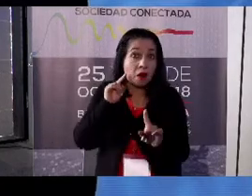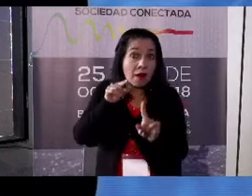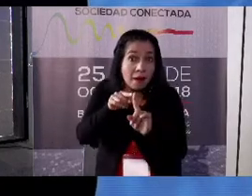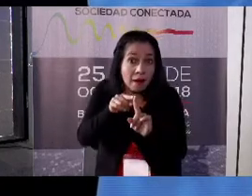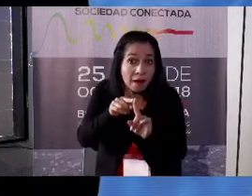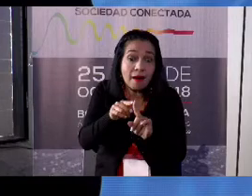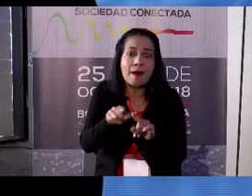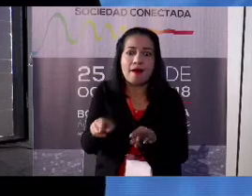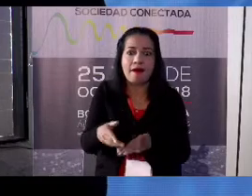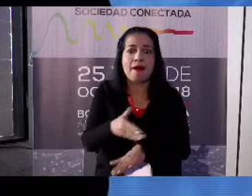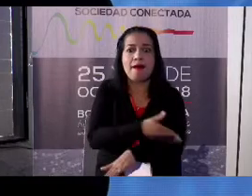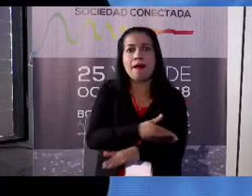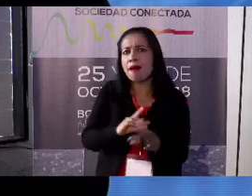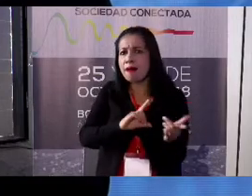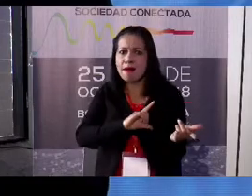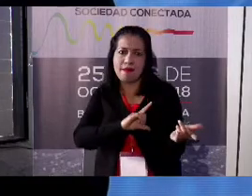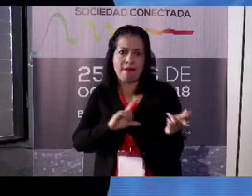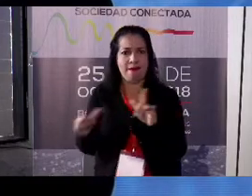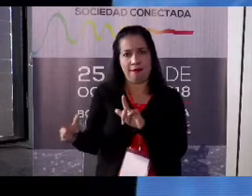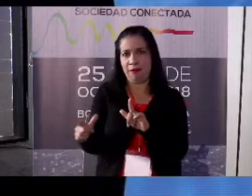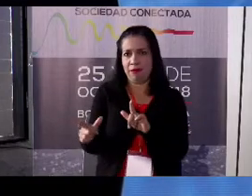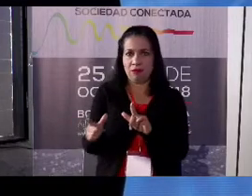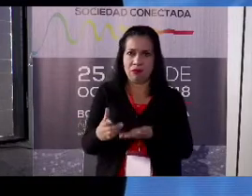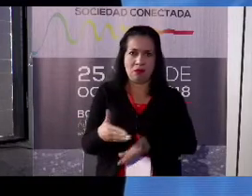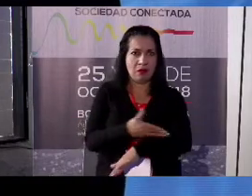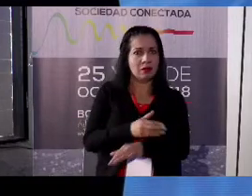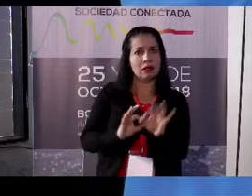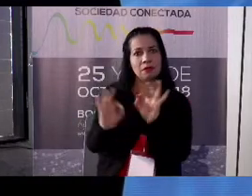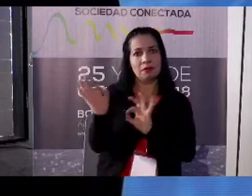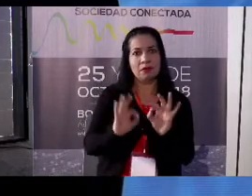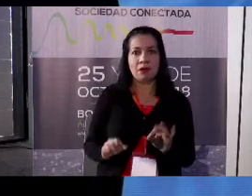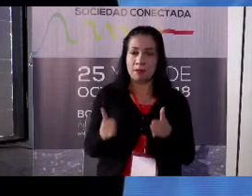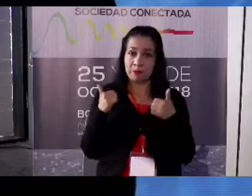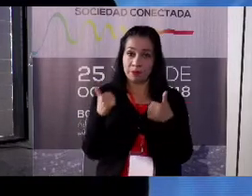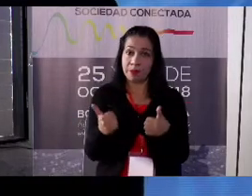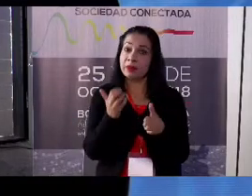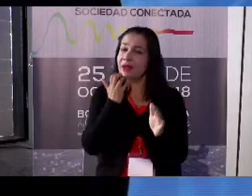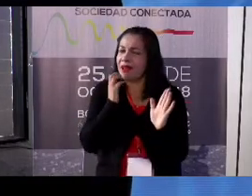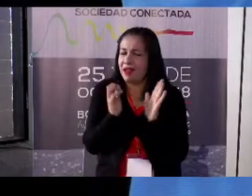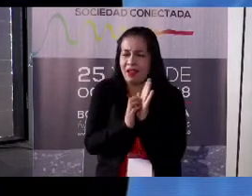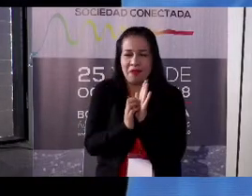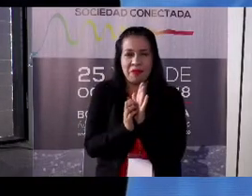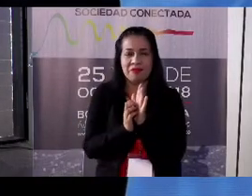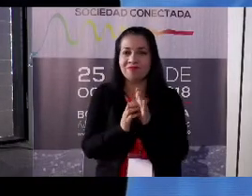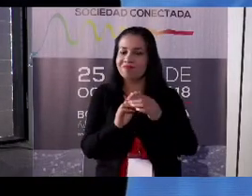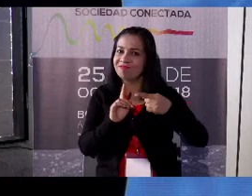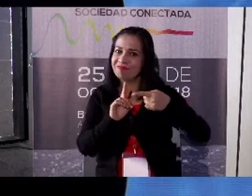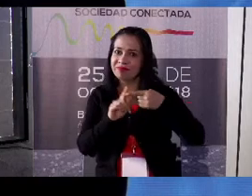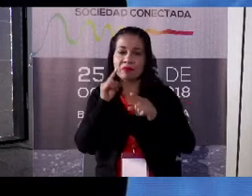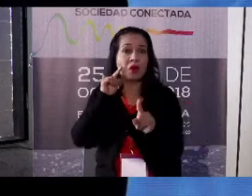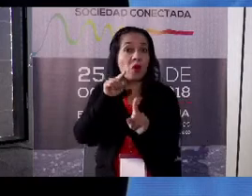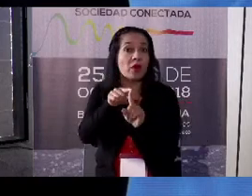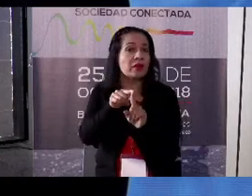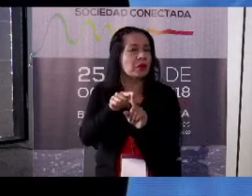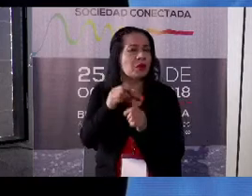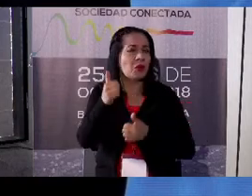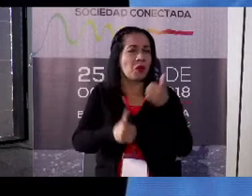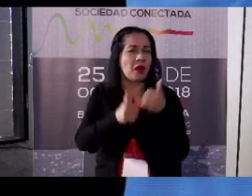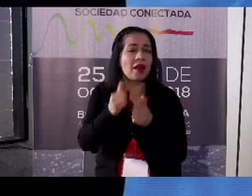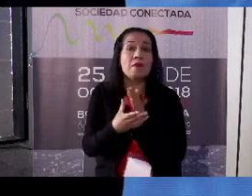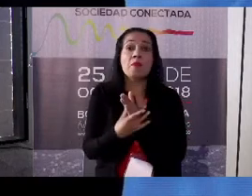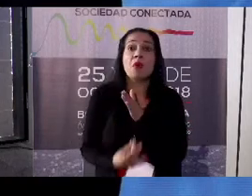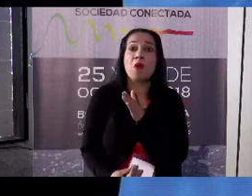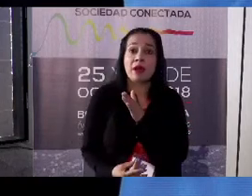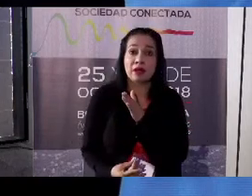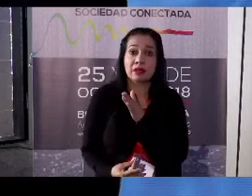ejemplos por ejemplo la pobreza el el el el primer el primer objetivo es